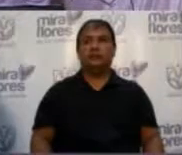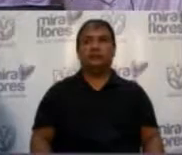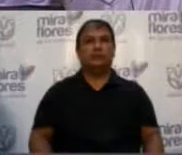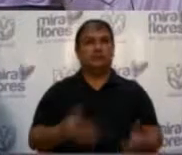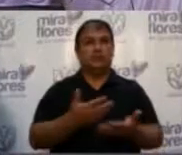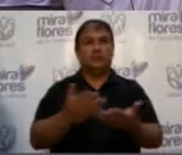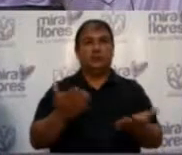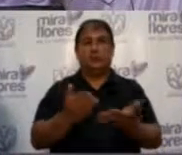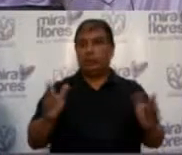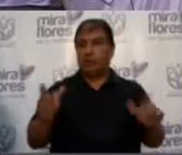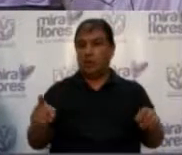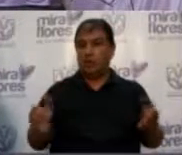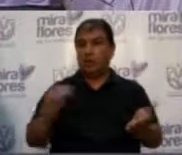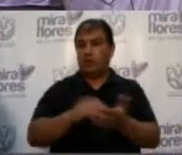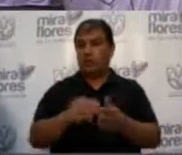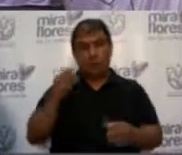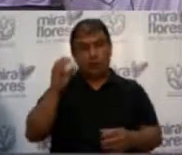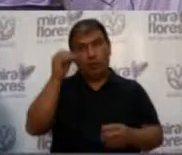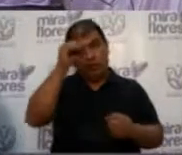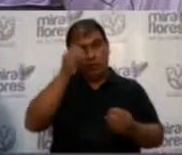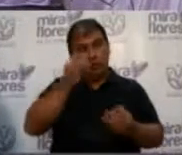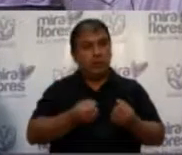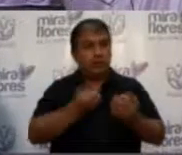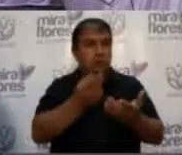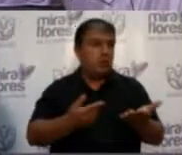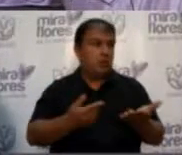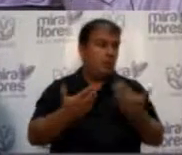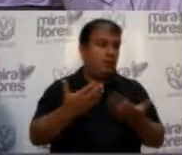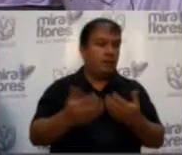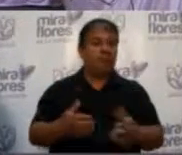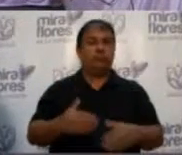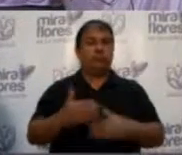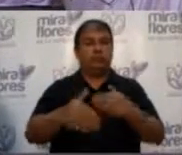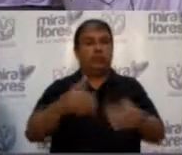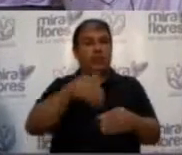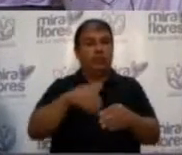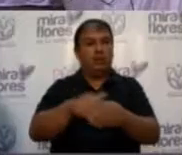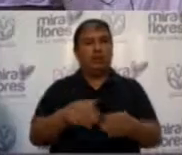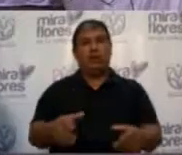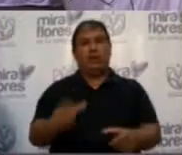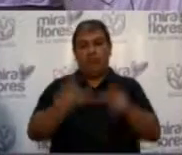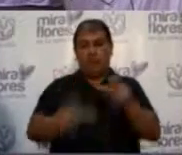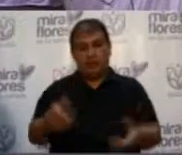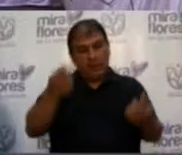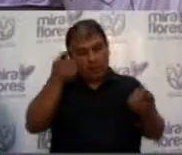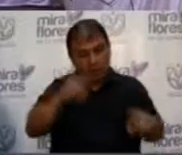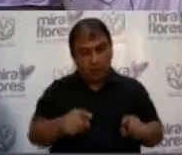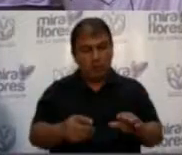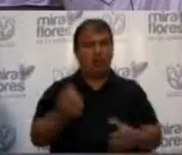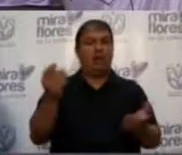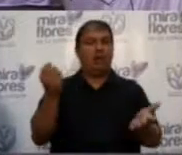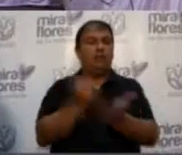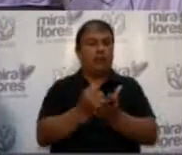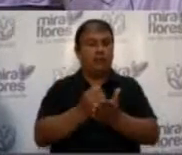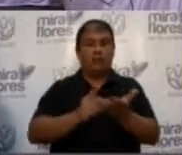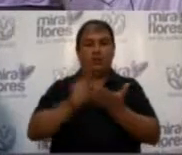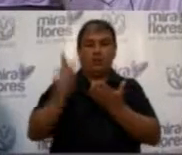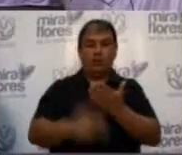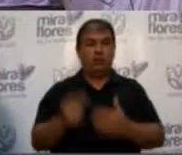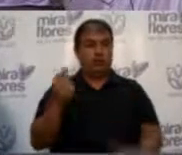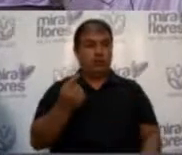Si no hay elementos adicionales que aportar, procederemos a votar. Aquellos miembros del Consejo que estén a favor de aprobar este